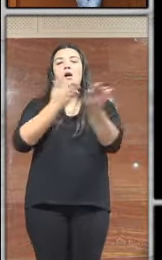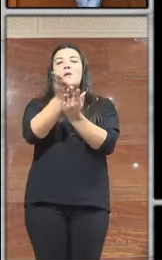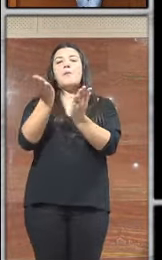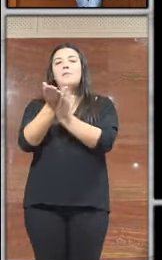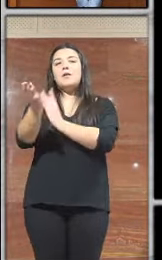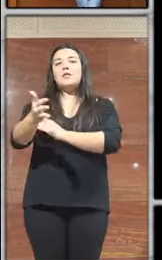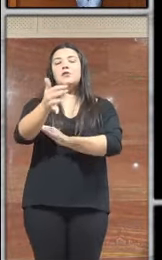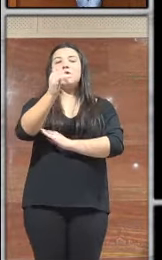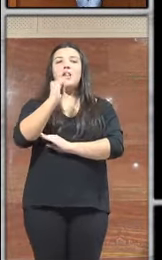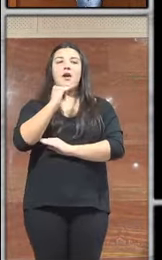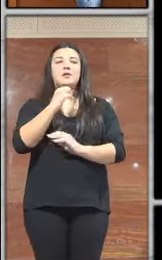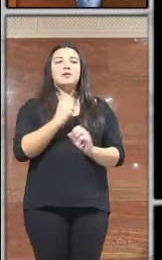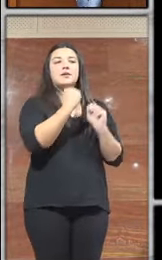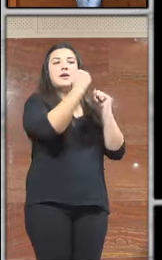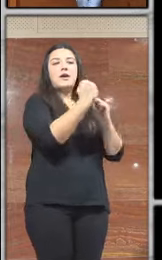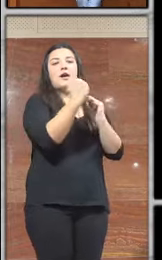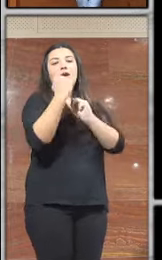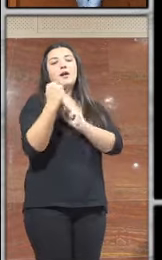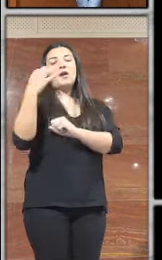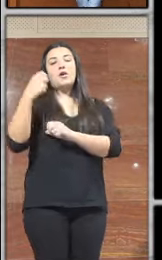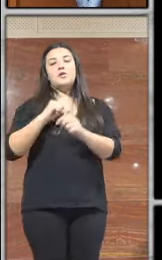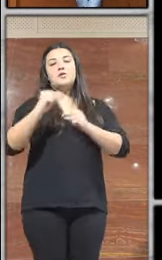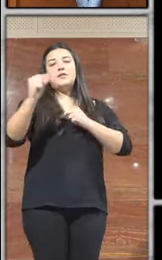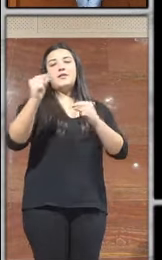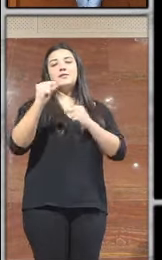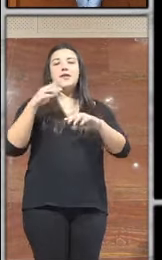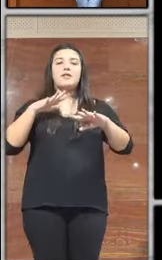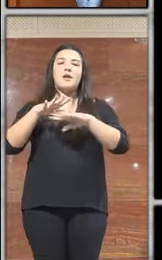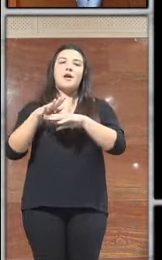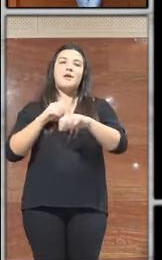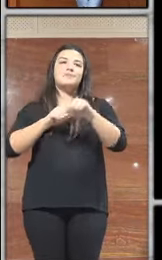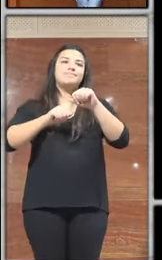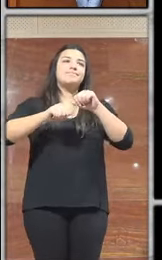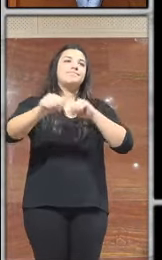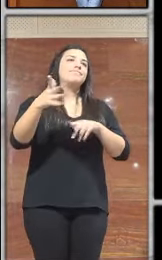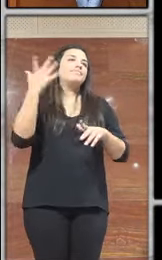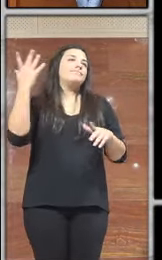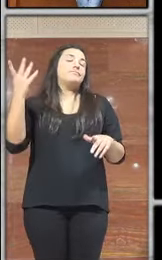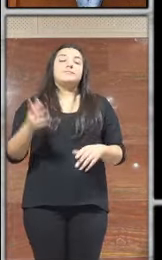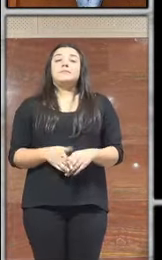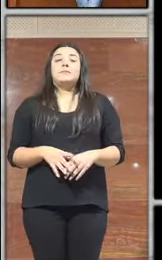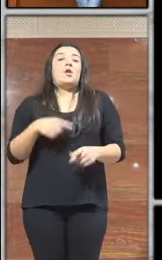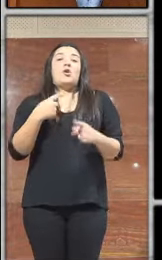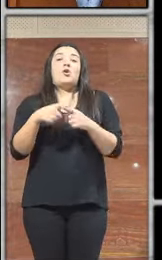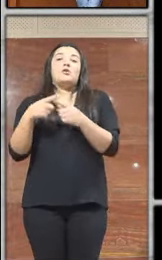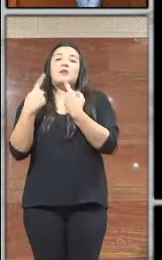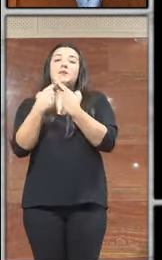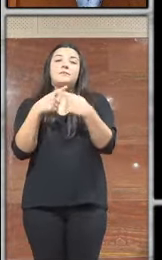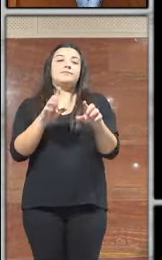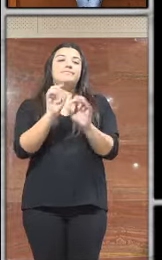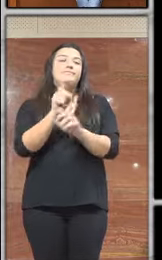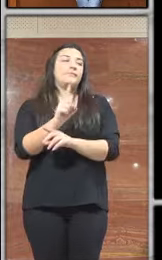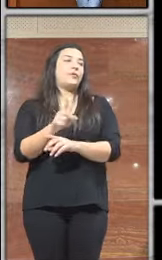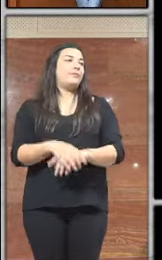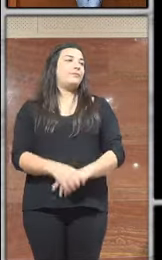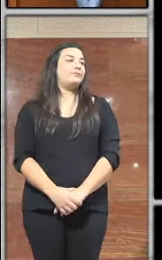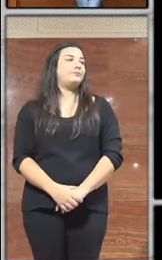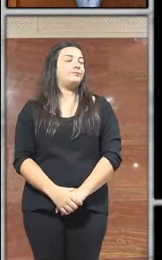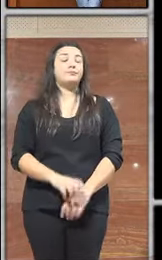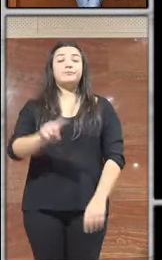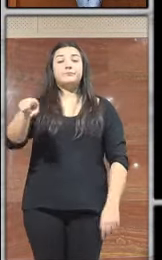distancia, a través de redes, a través de tal, no parece que en el fondo sean cosas muy distintas. Luego, habían ideas